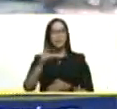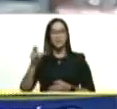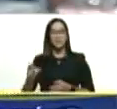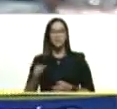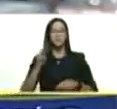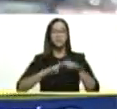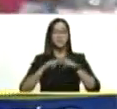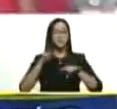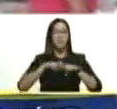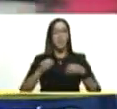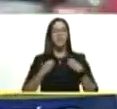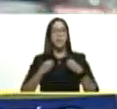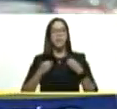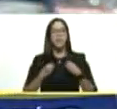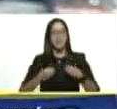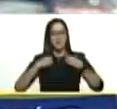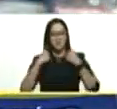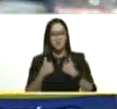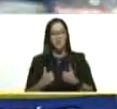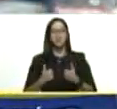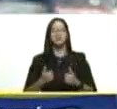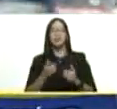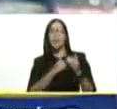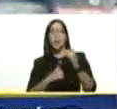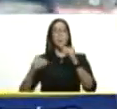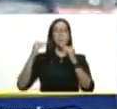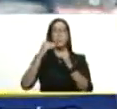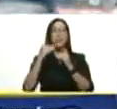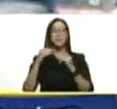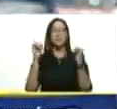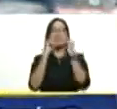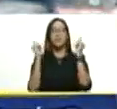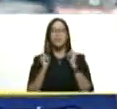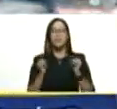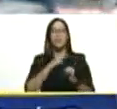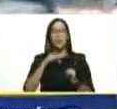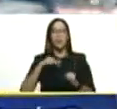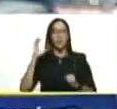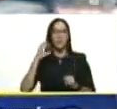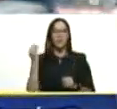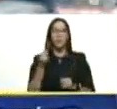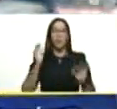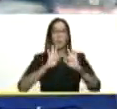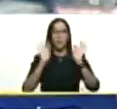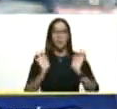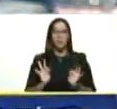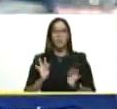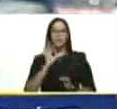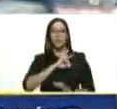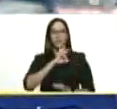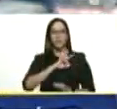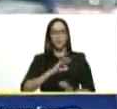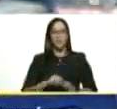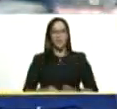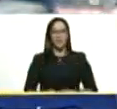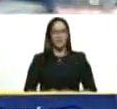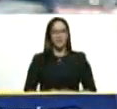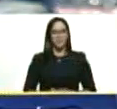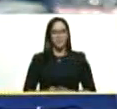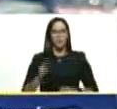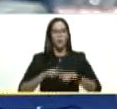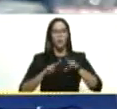el vivir viviendo de la máxima felicidad social en nuestro país como modelo de sociedad.